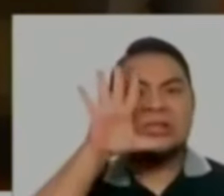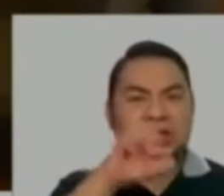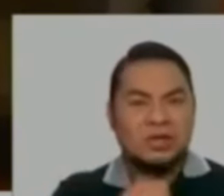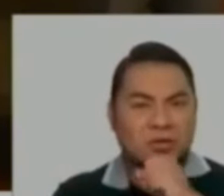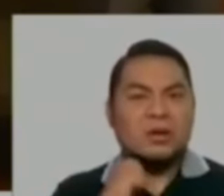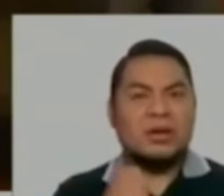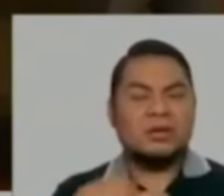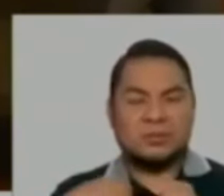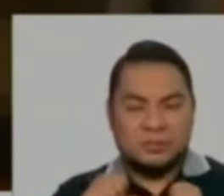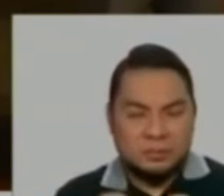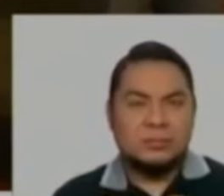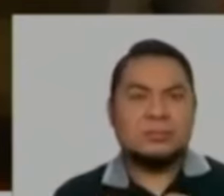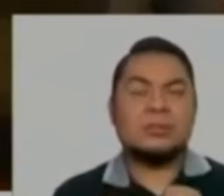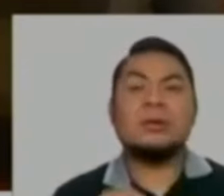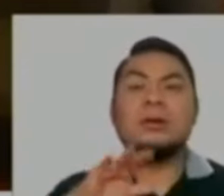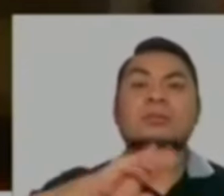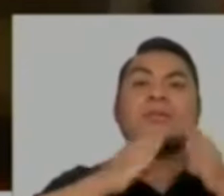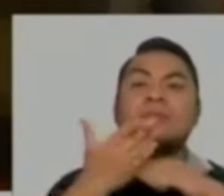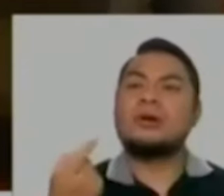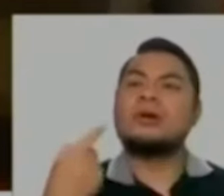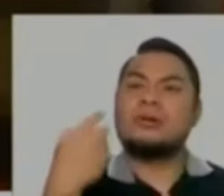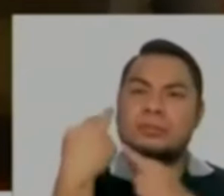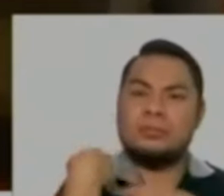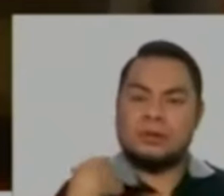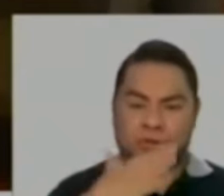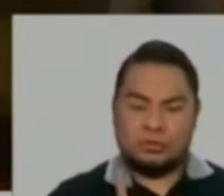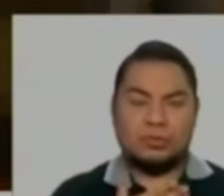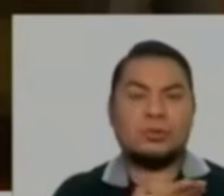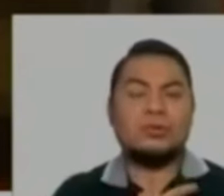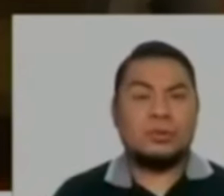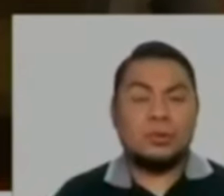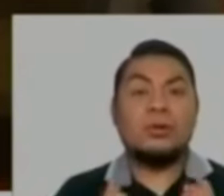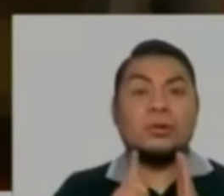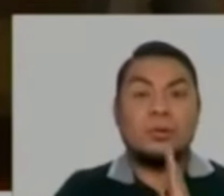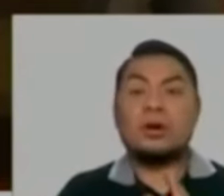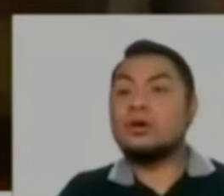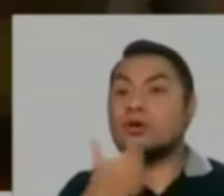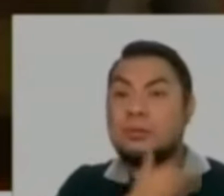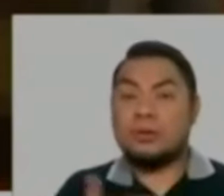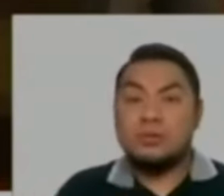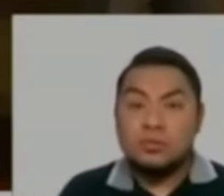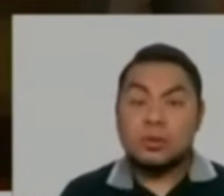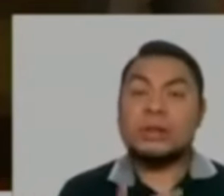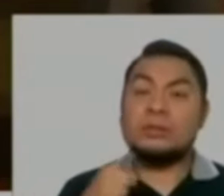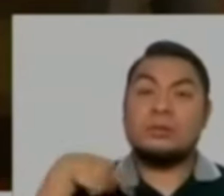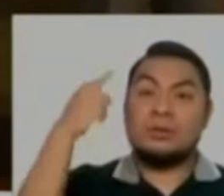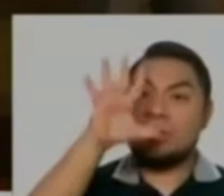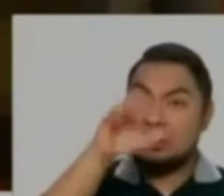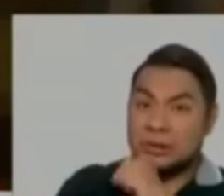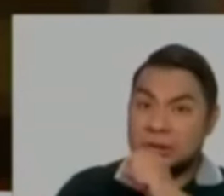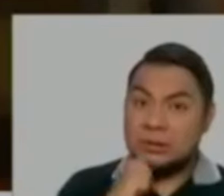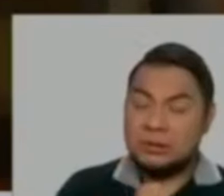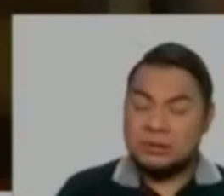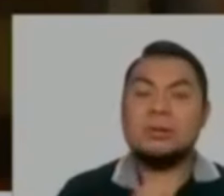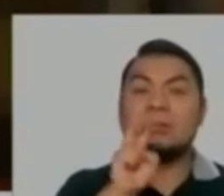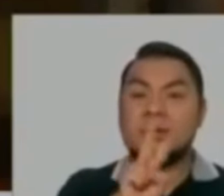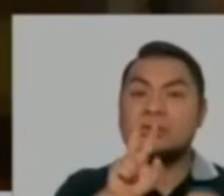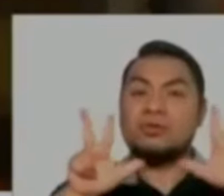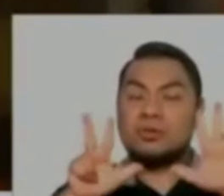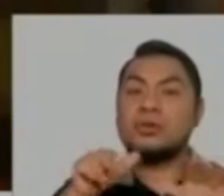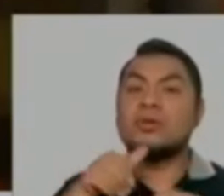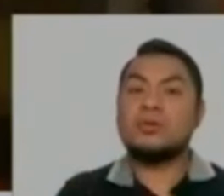periodo que el pueblo me otorgó y voy a entregar el poder al siguiente presidente del Perú el 28